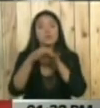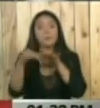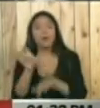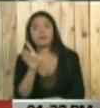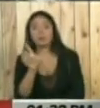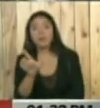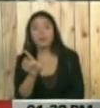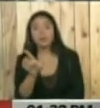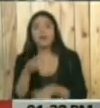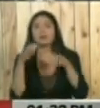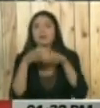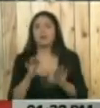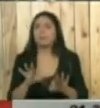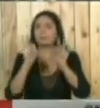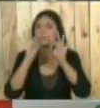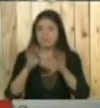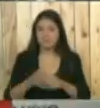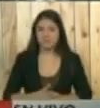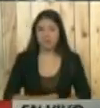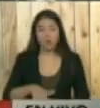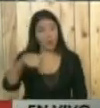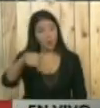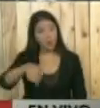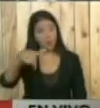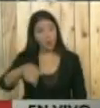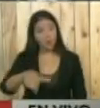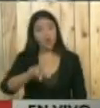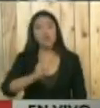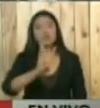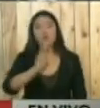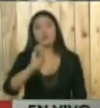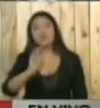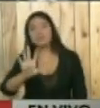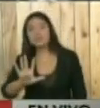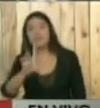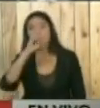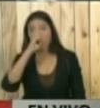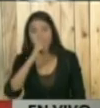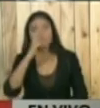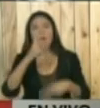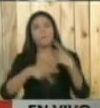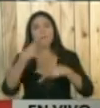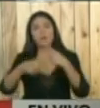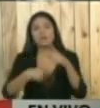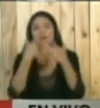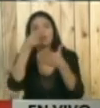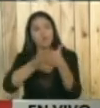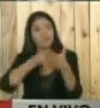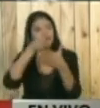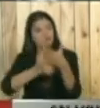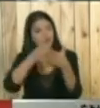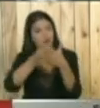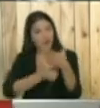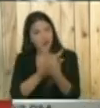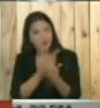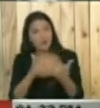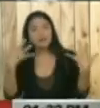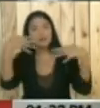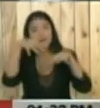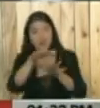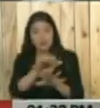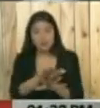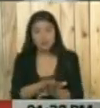en asamblea extraordinaria. Hoy, a 205 años del inicio del proceso de liberación y